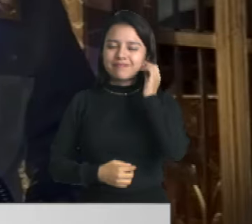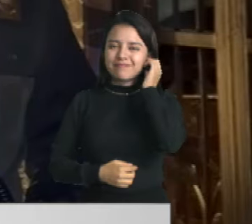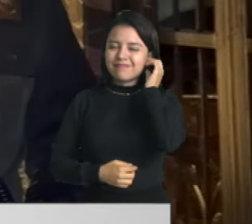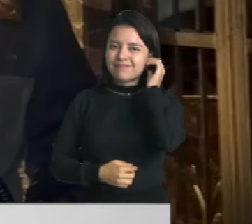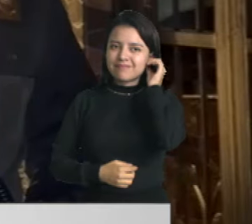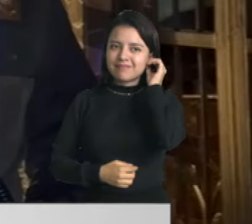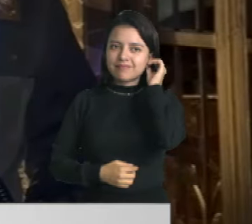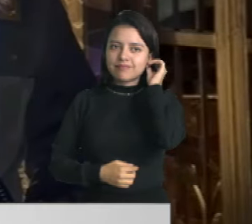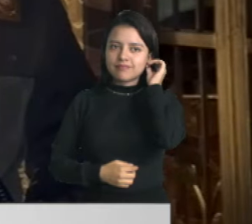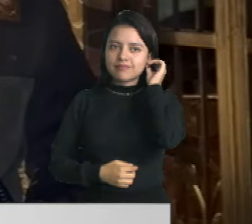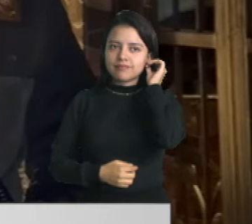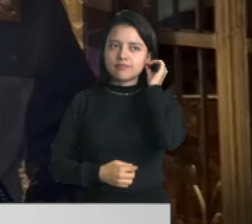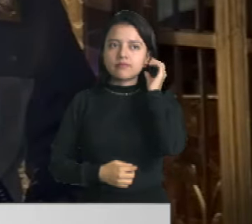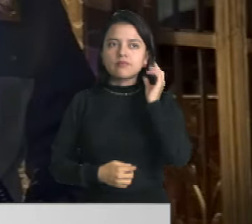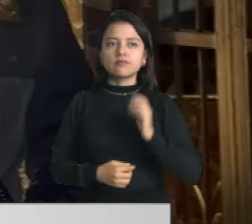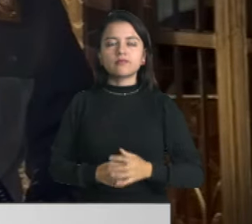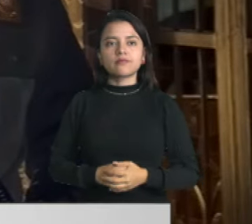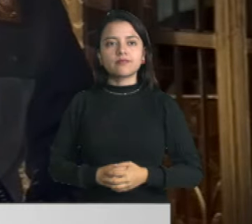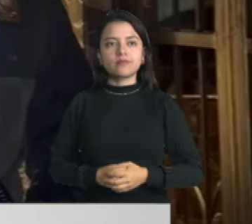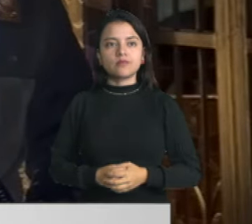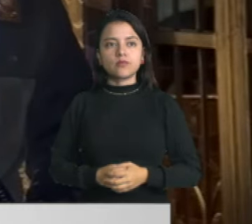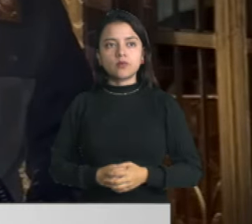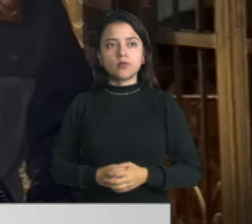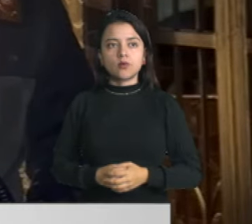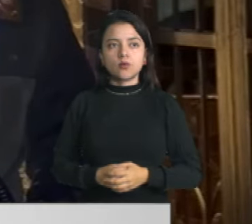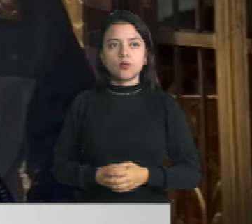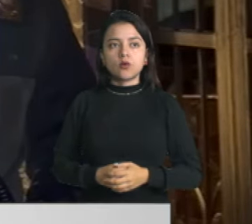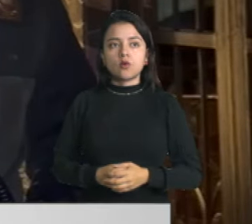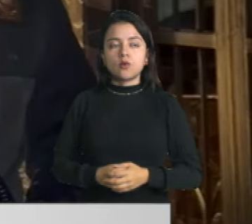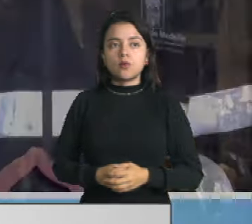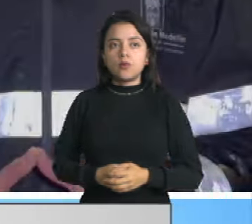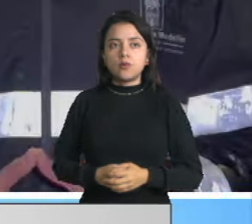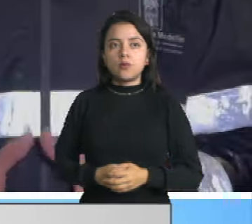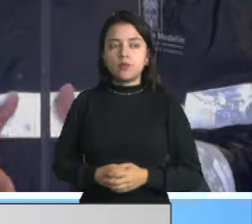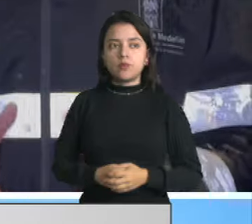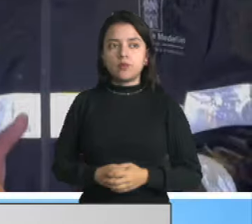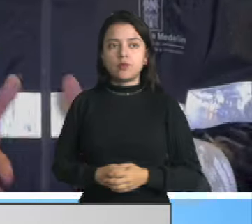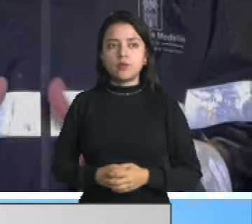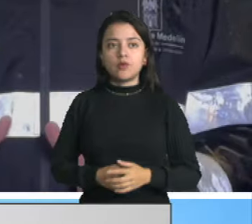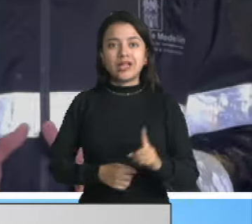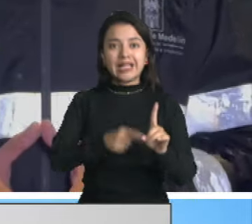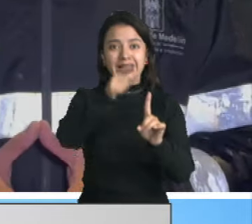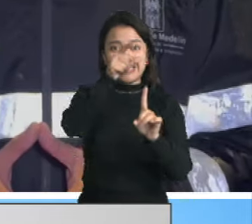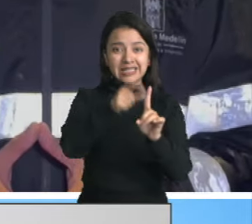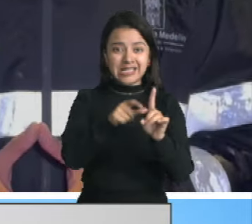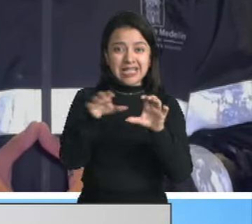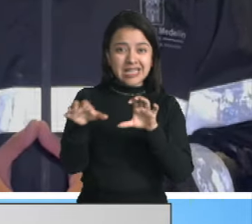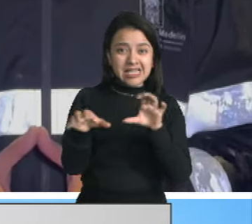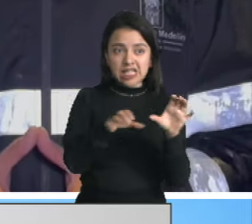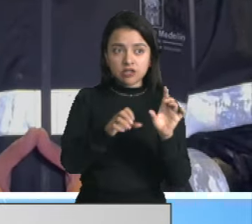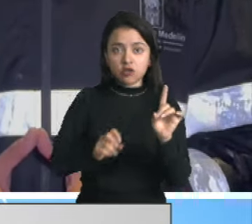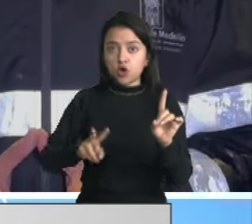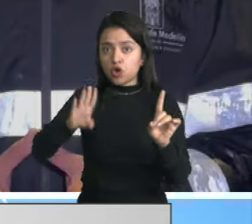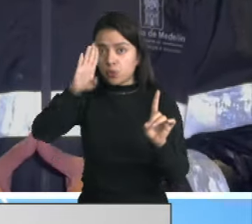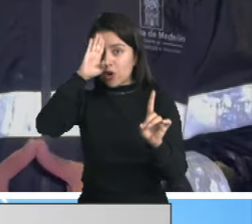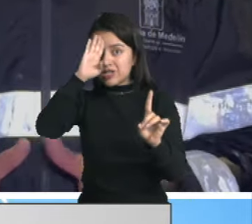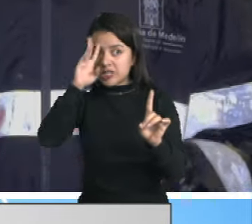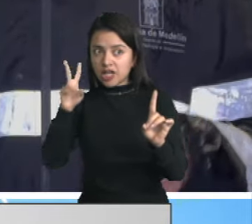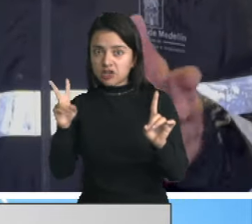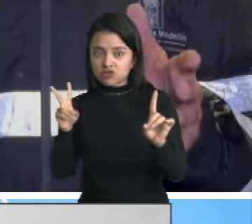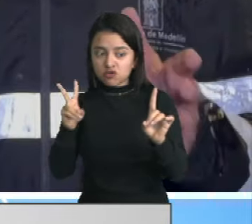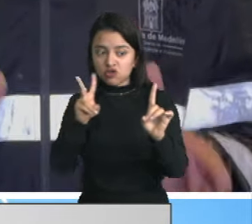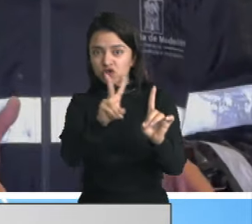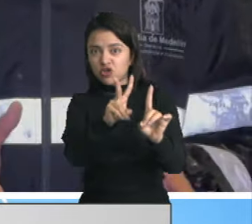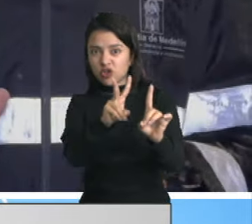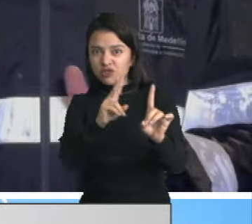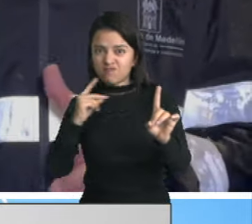Cuando los delincuentes iban a cometer un hurto, fueron interceptados por 2 agentes de la Policía Nacional, quienes reaccionaron